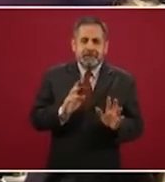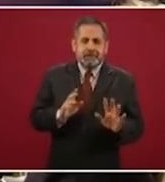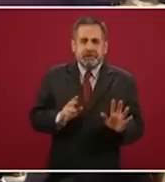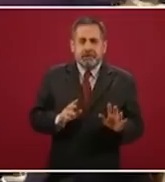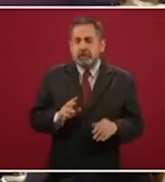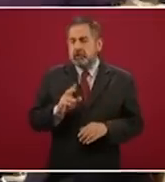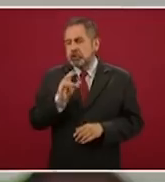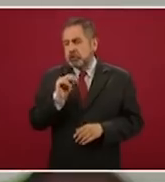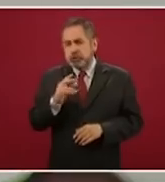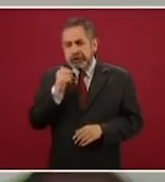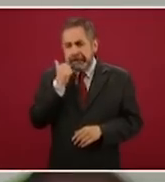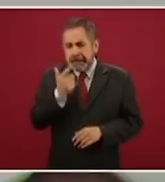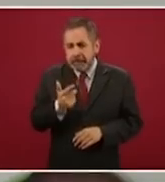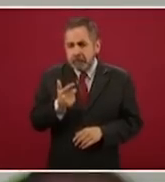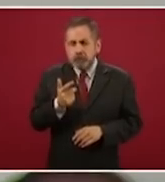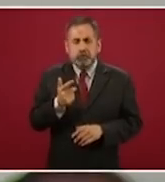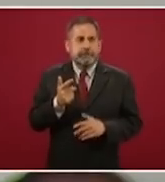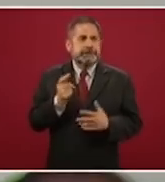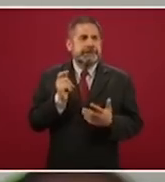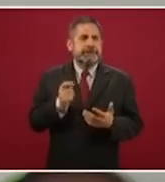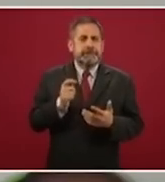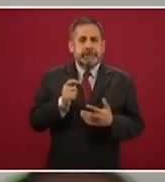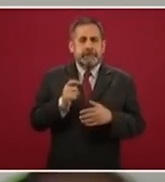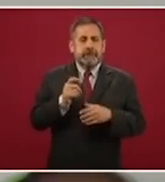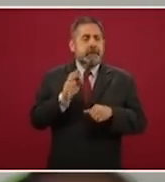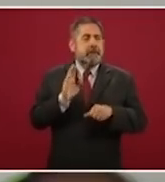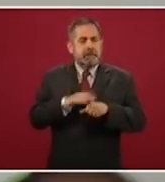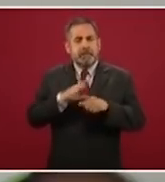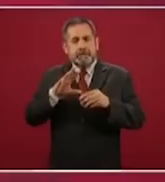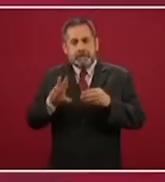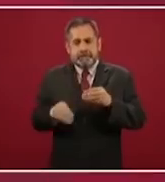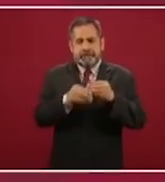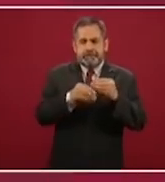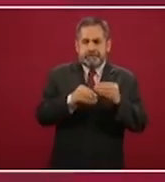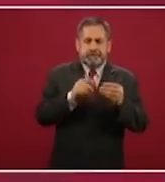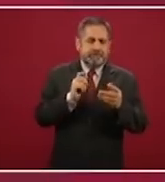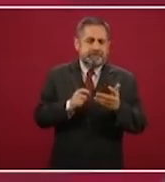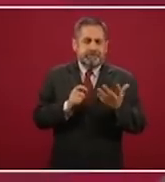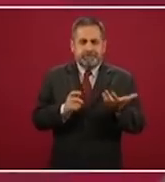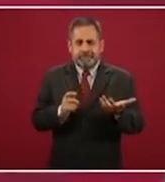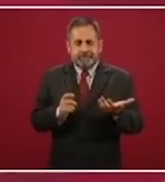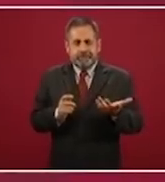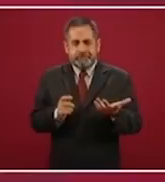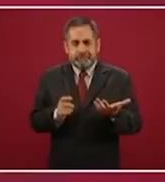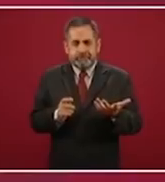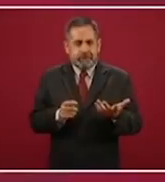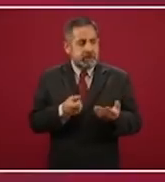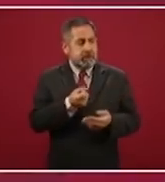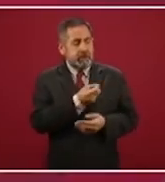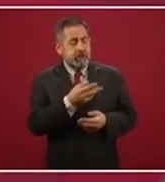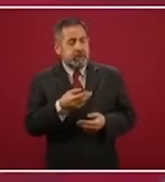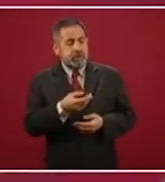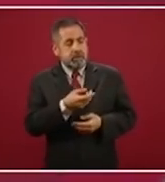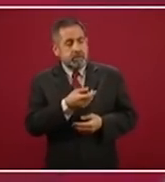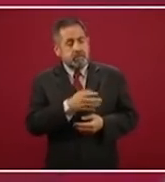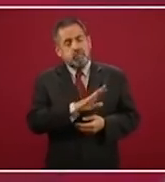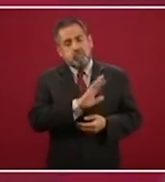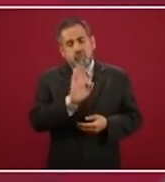no queremos que se agreda, que pierdan la vida